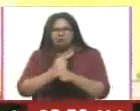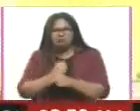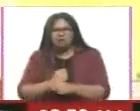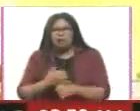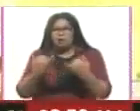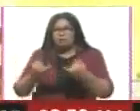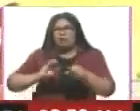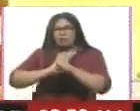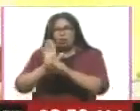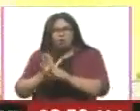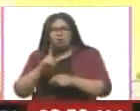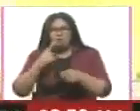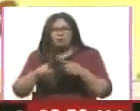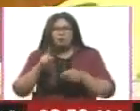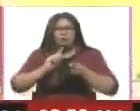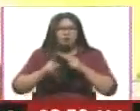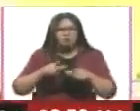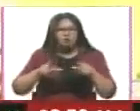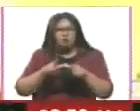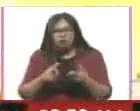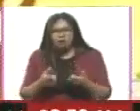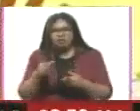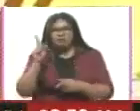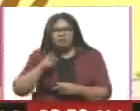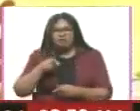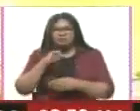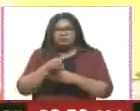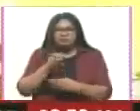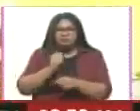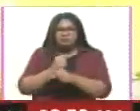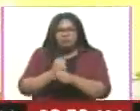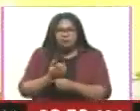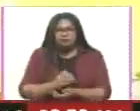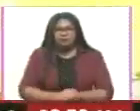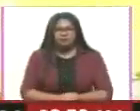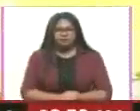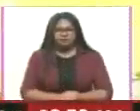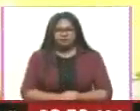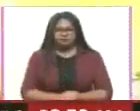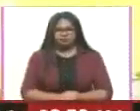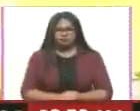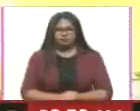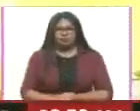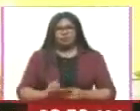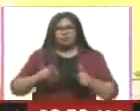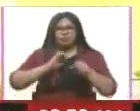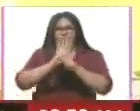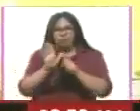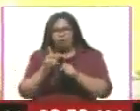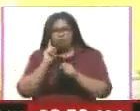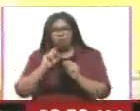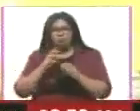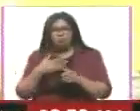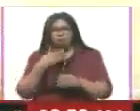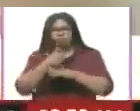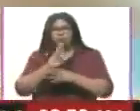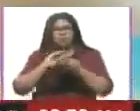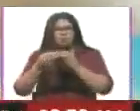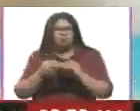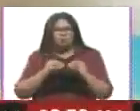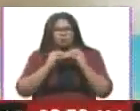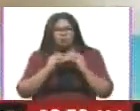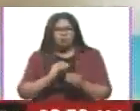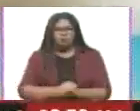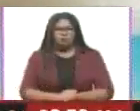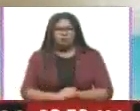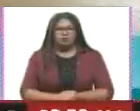ciertamente, pero ya también el gobierno nacional, que manejó excelentemente la pandemia, creo que eso no, Bueno, lo sabemos todos, ya